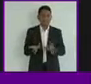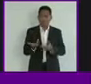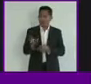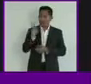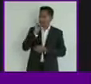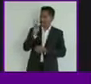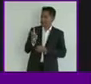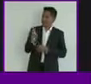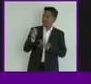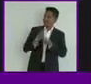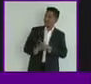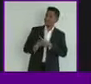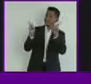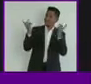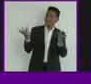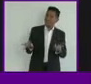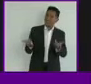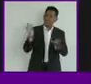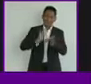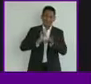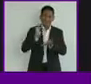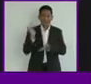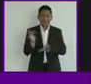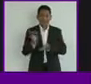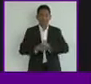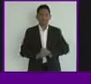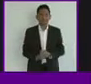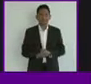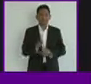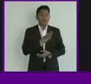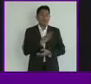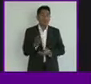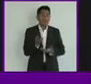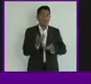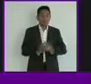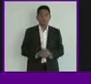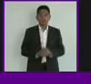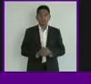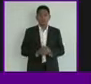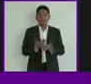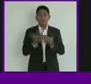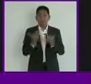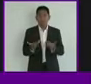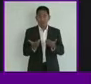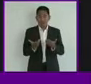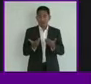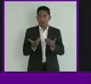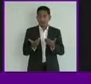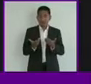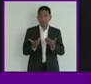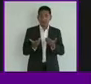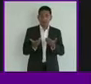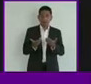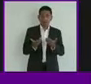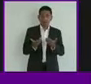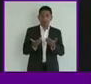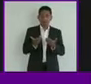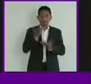sentir en confianza, ¿no? Seguiré intentándolo. Y bueno, a ver, mis queridas amigas y amigos, dicen